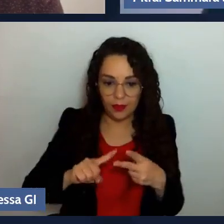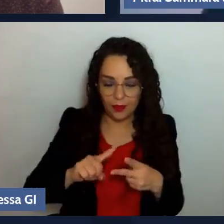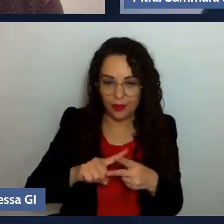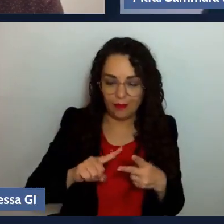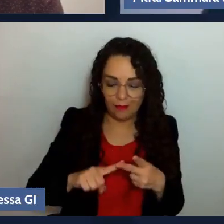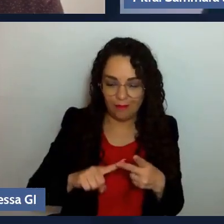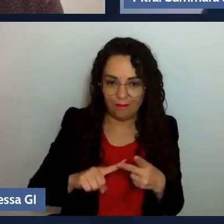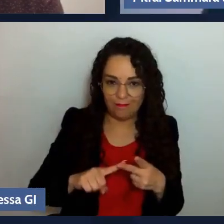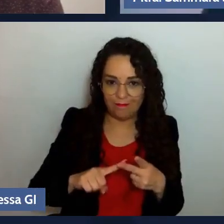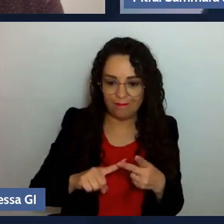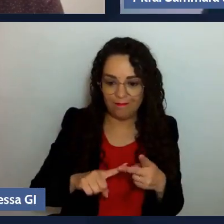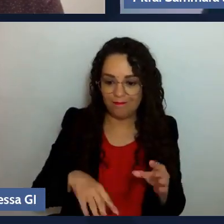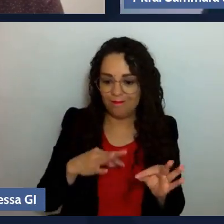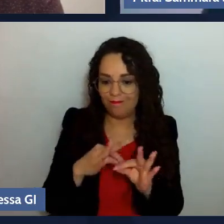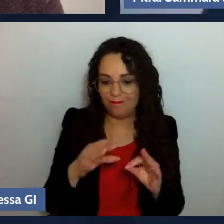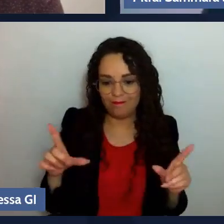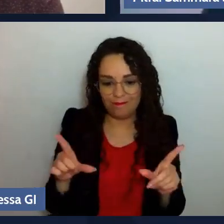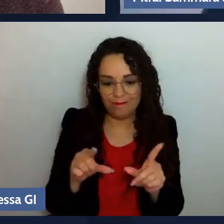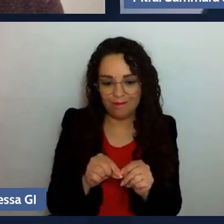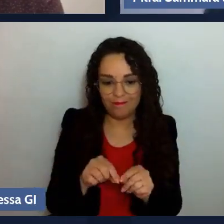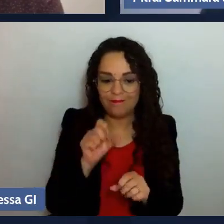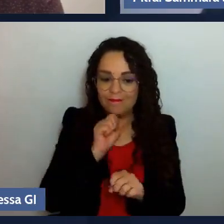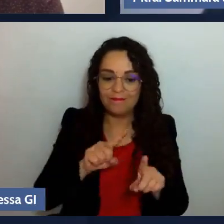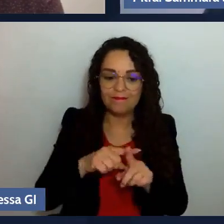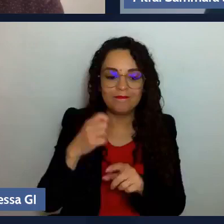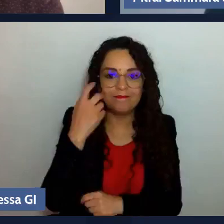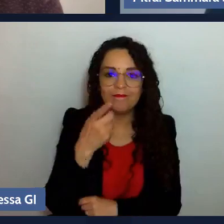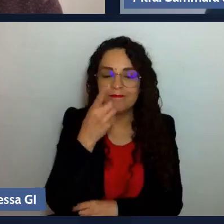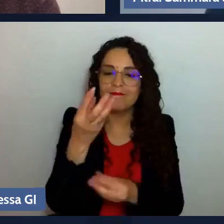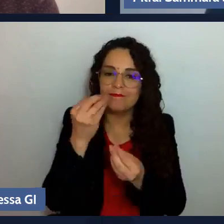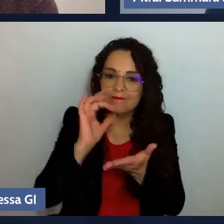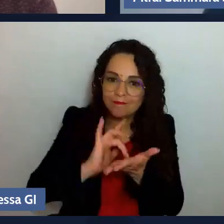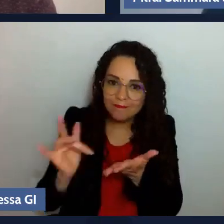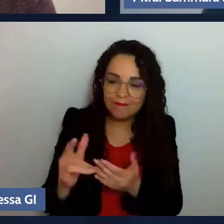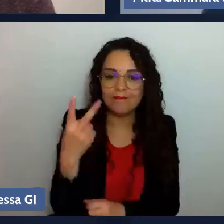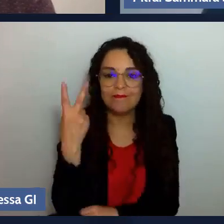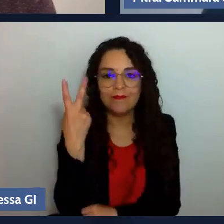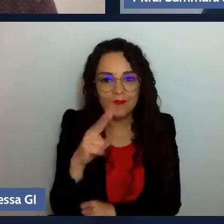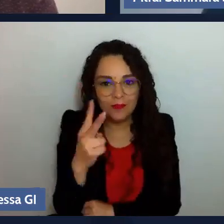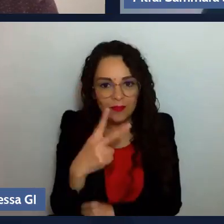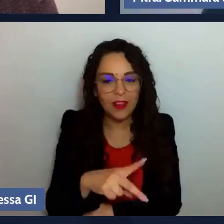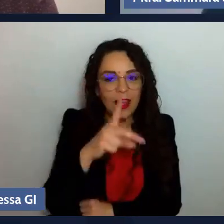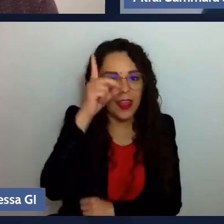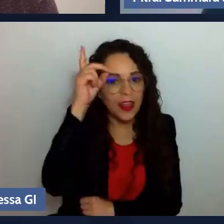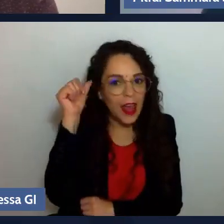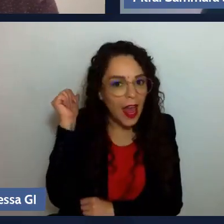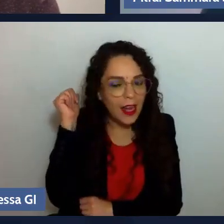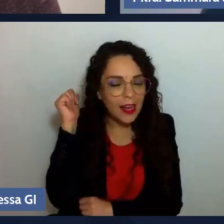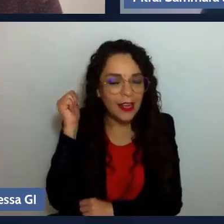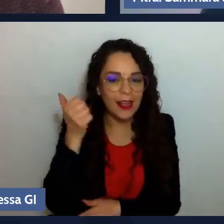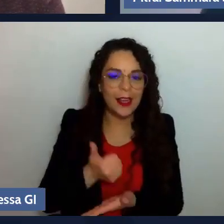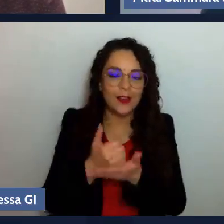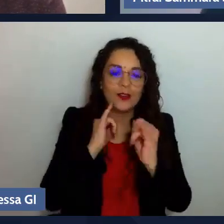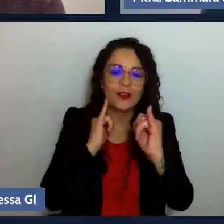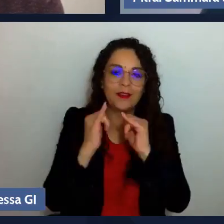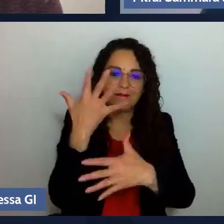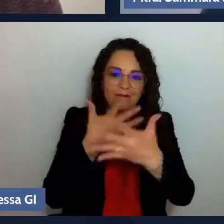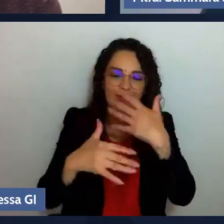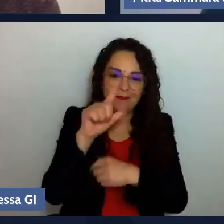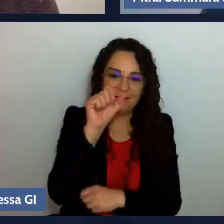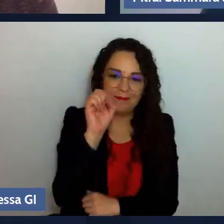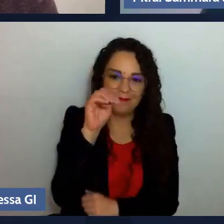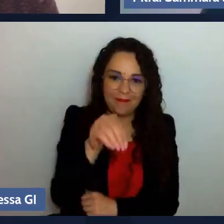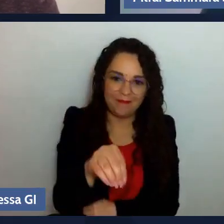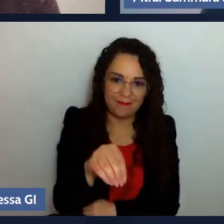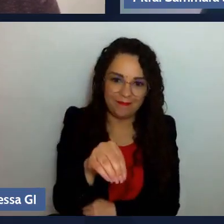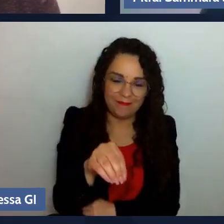despidiendo. Agradezco mucho también a Vanessa y a Dalia, que son nuestras intérpretes de lenguas señas mexicanas que